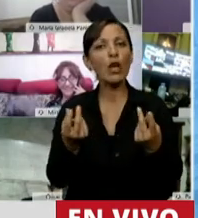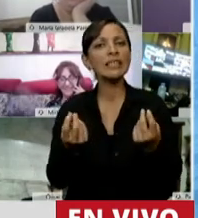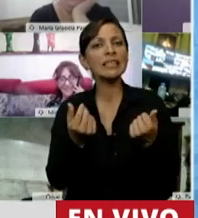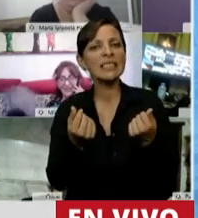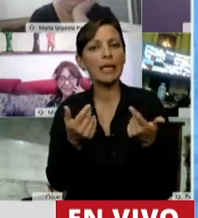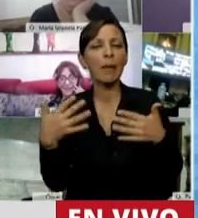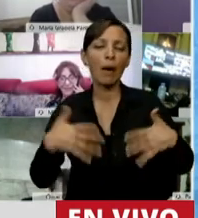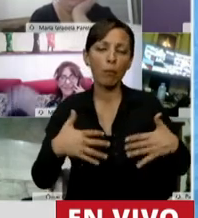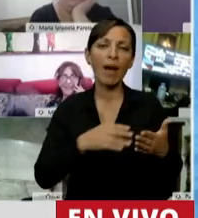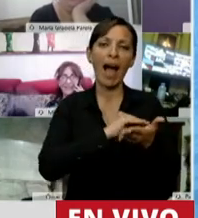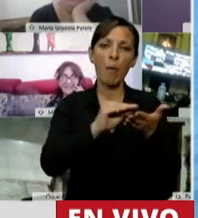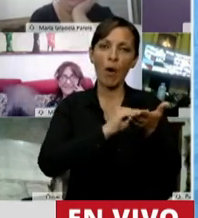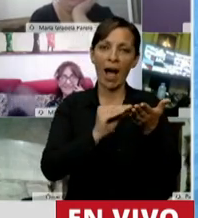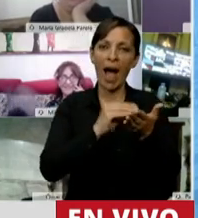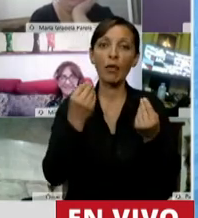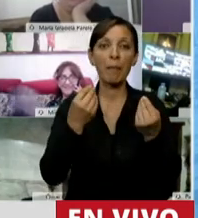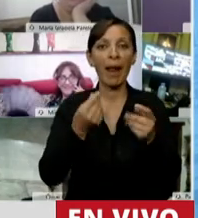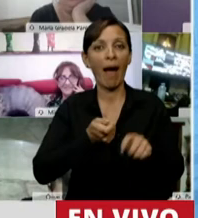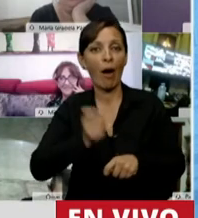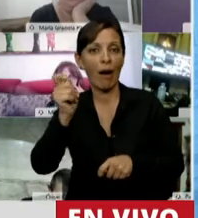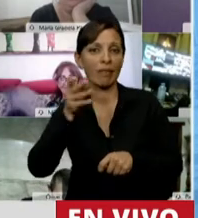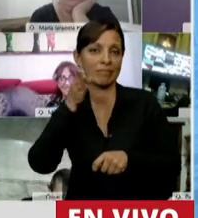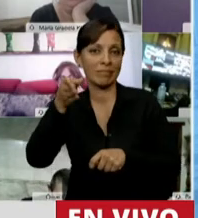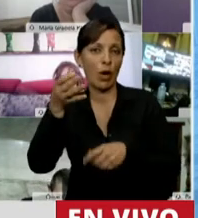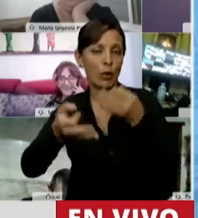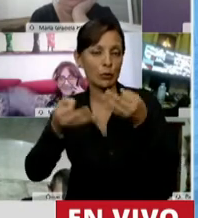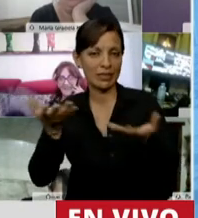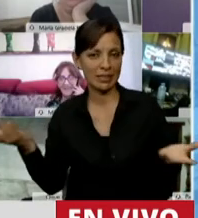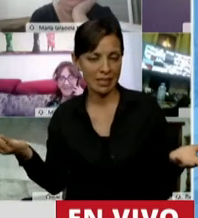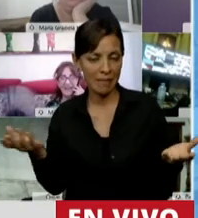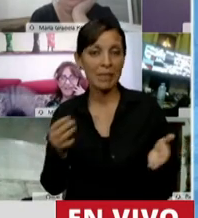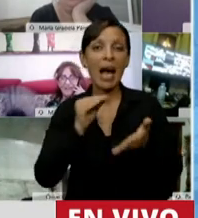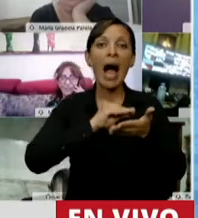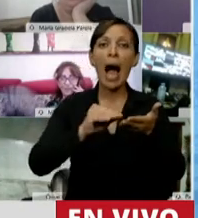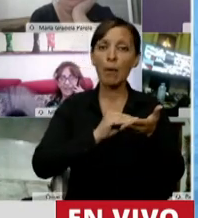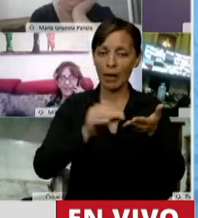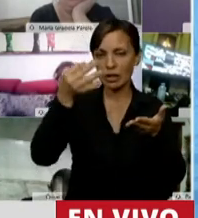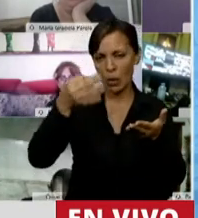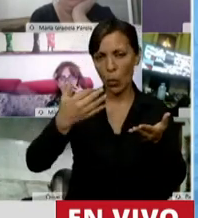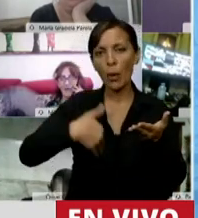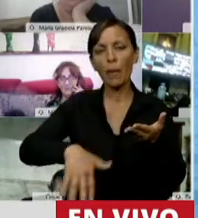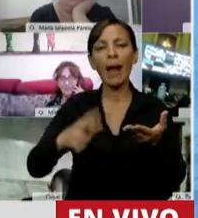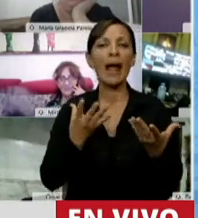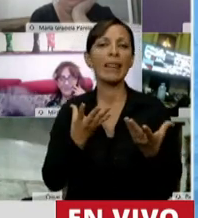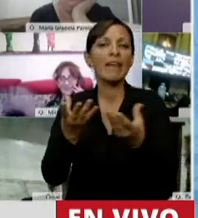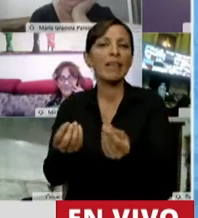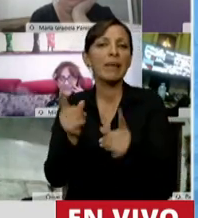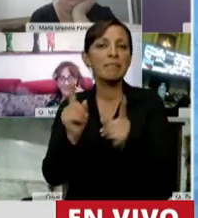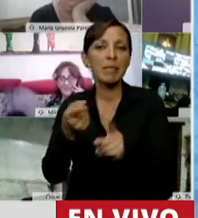muchos abogados para ir a la justicia. Muchos abogados que van a defender los mismos intereses que